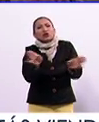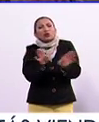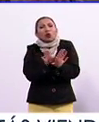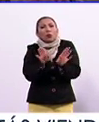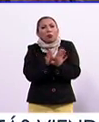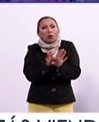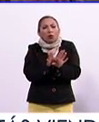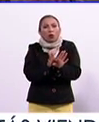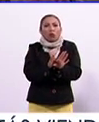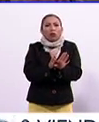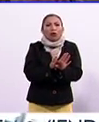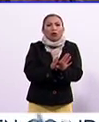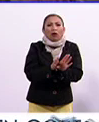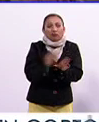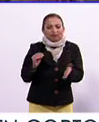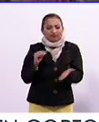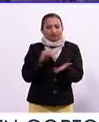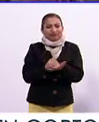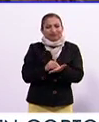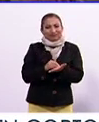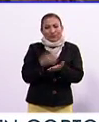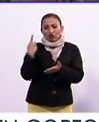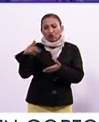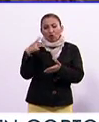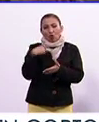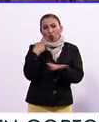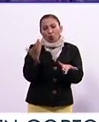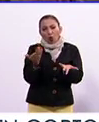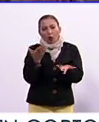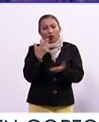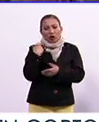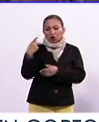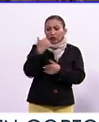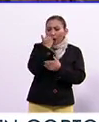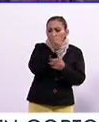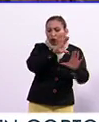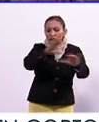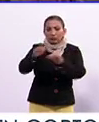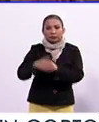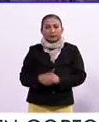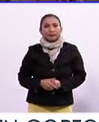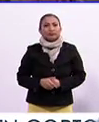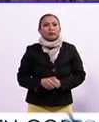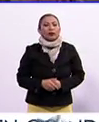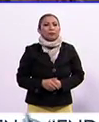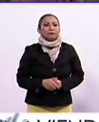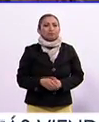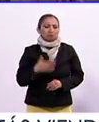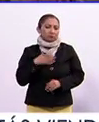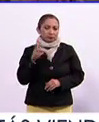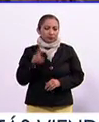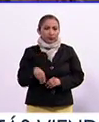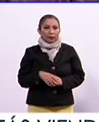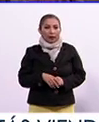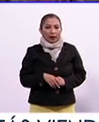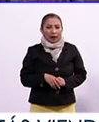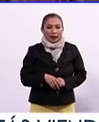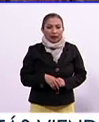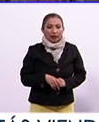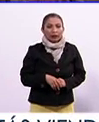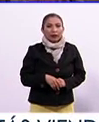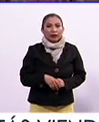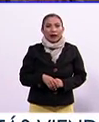podido implantar esto en su carrera, con sus alumnos? Sí, bueno, efectivamente es